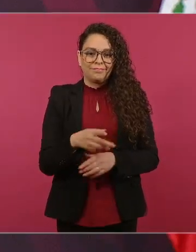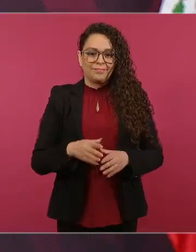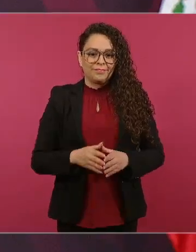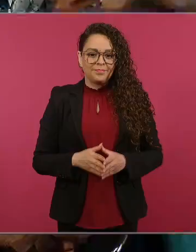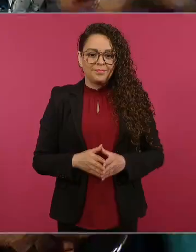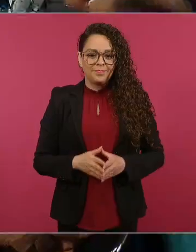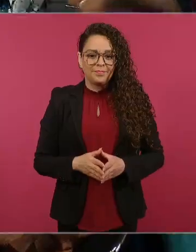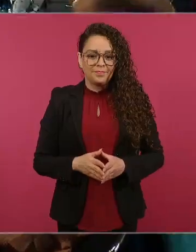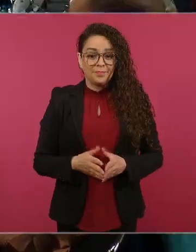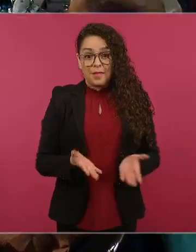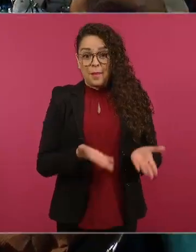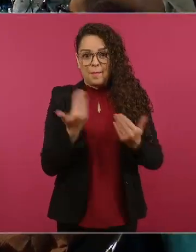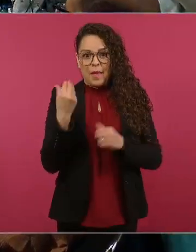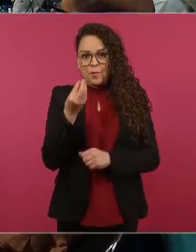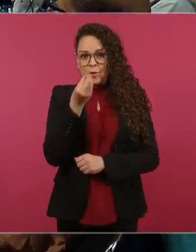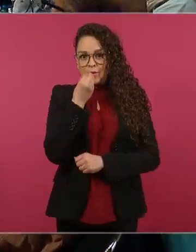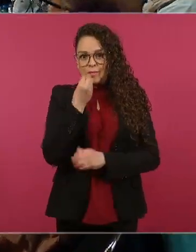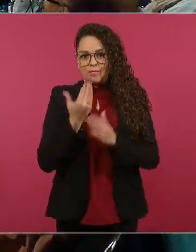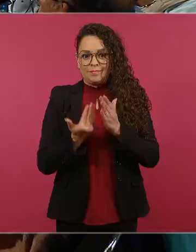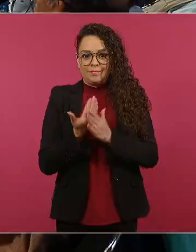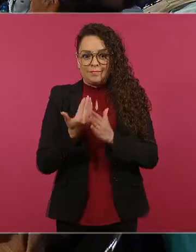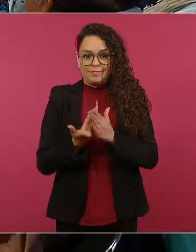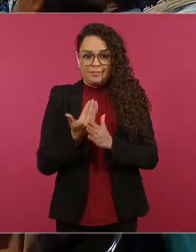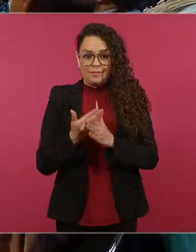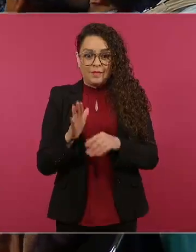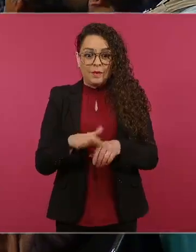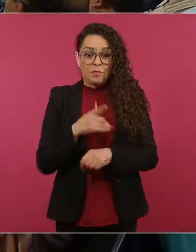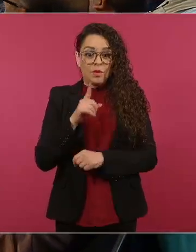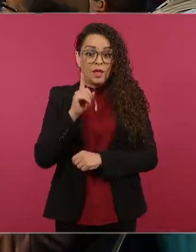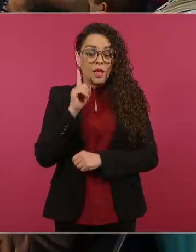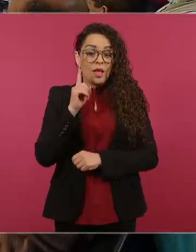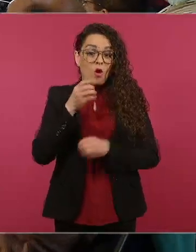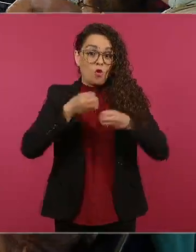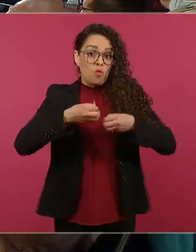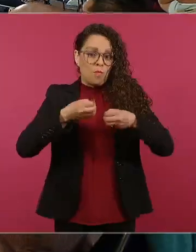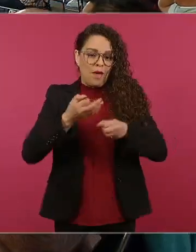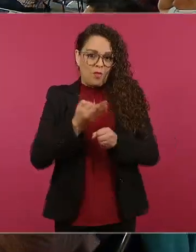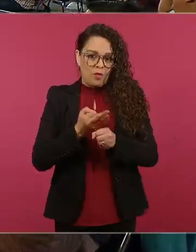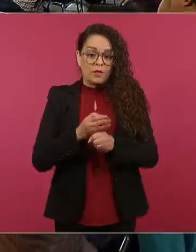Vámonos a desayunar porque tenemos un acto mañana.